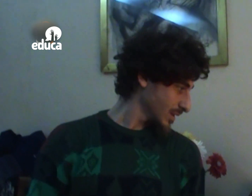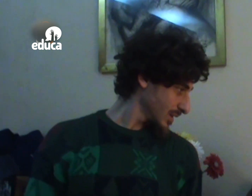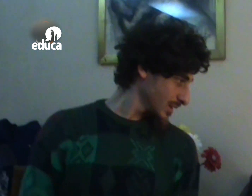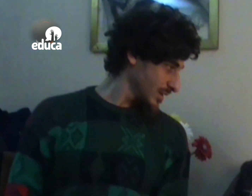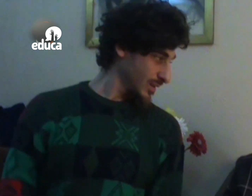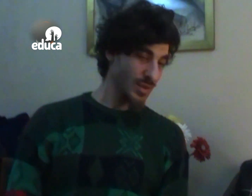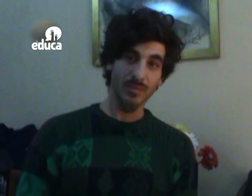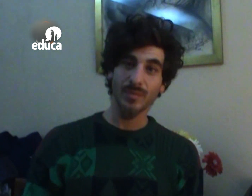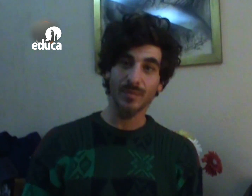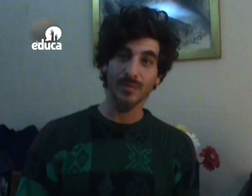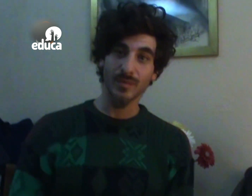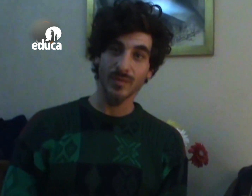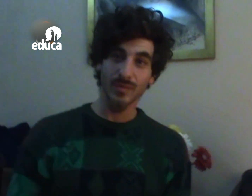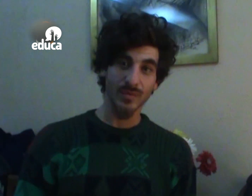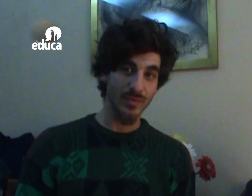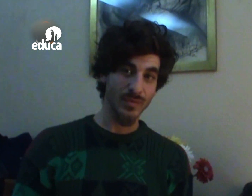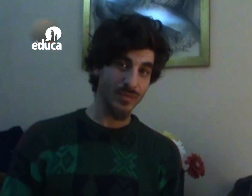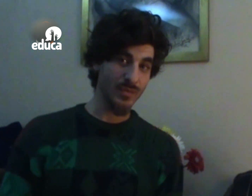qué